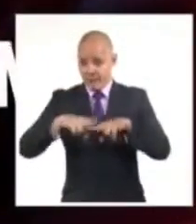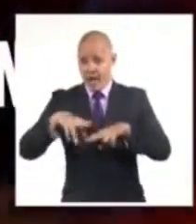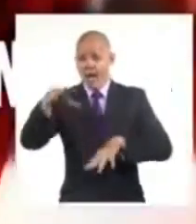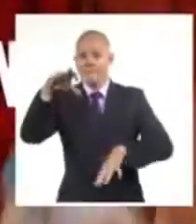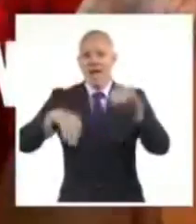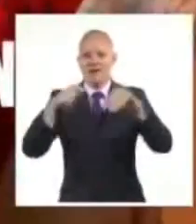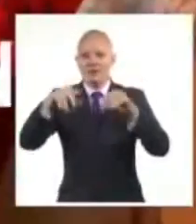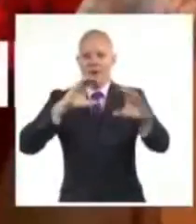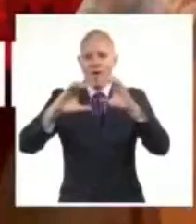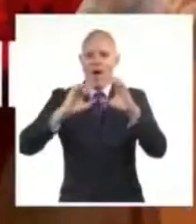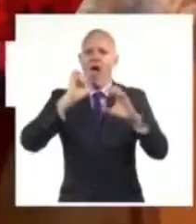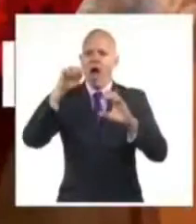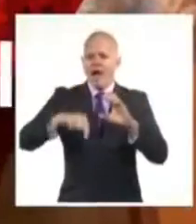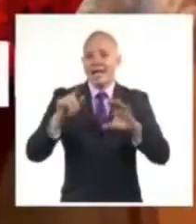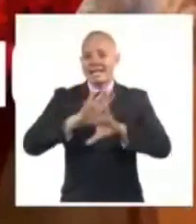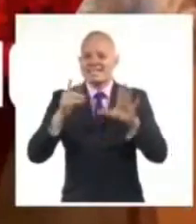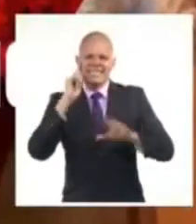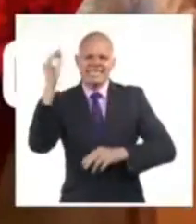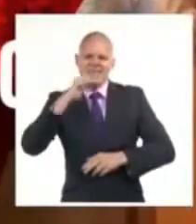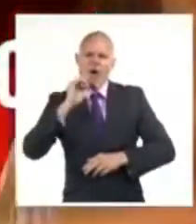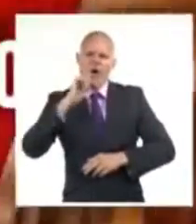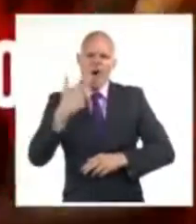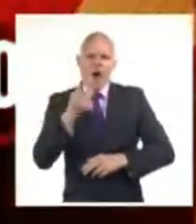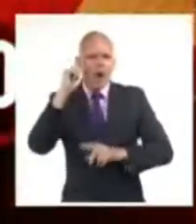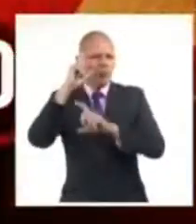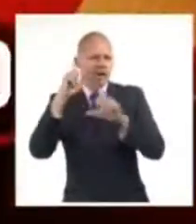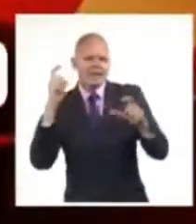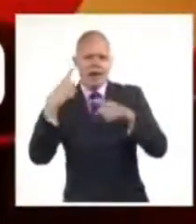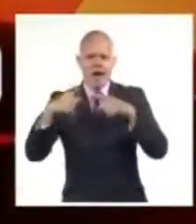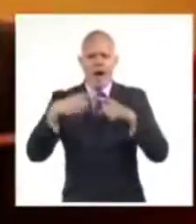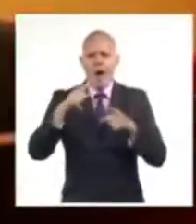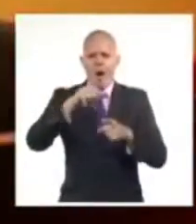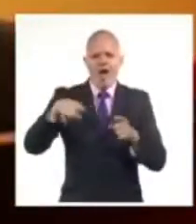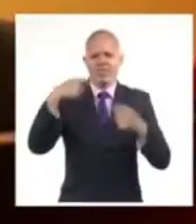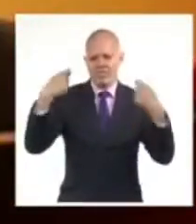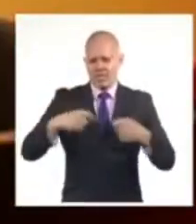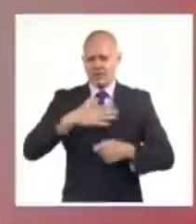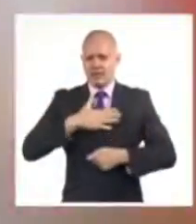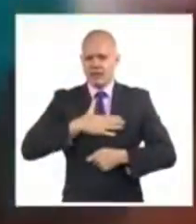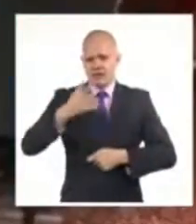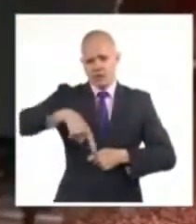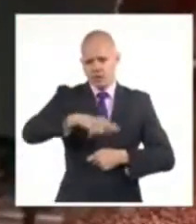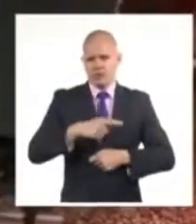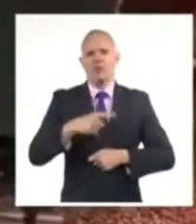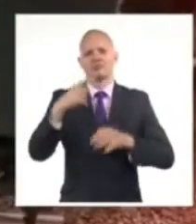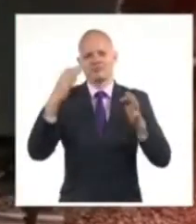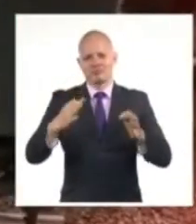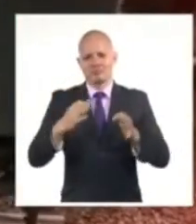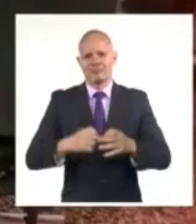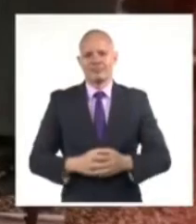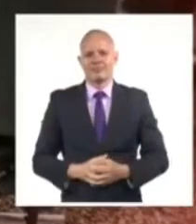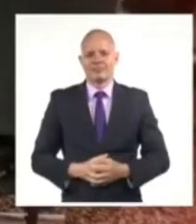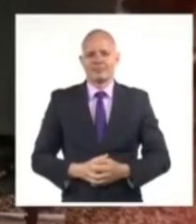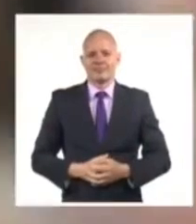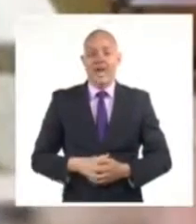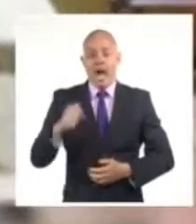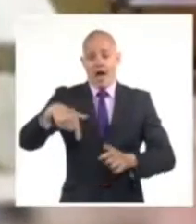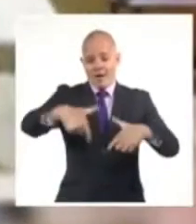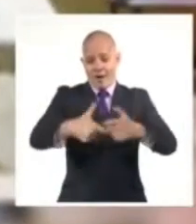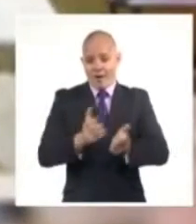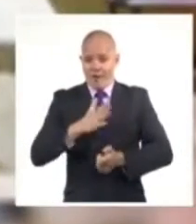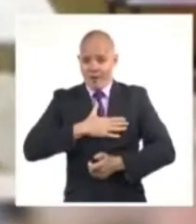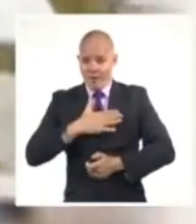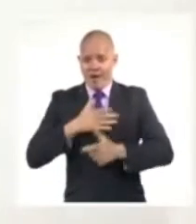Habana, Derecho, Ciencia e Innovación al servicio de la justicia. Noveno Congreso